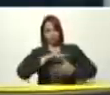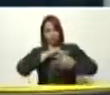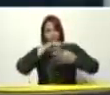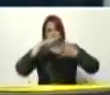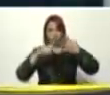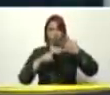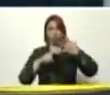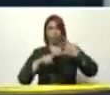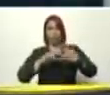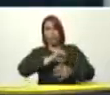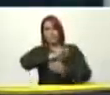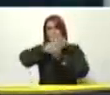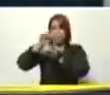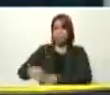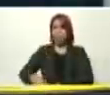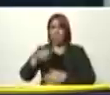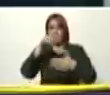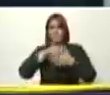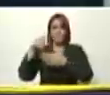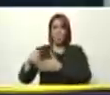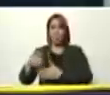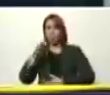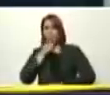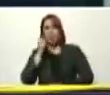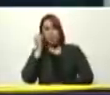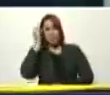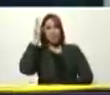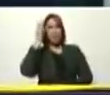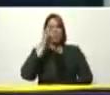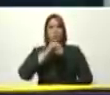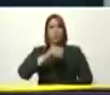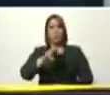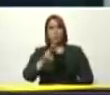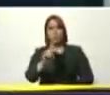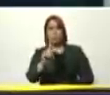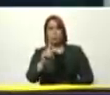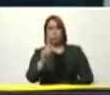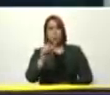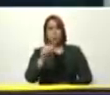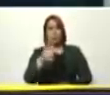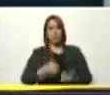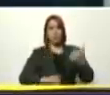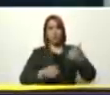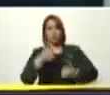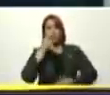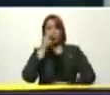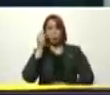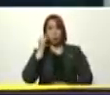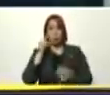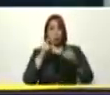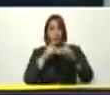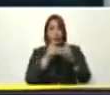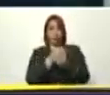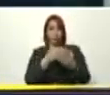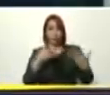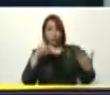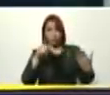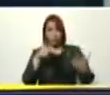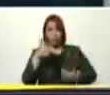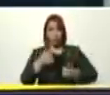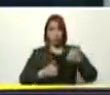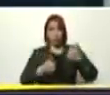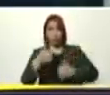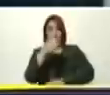aplastaron con voto la incapacidad de la MUD y de esos candidatos ADECO y de esos